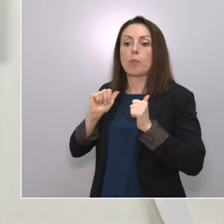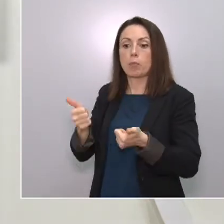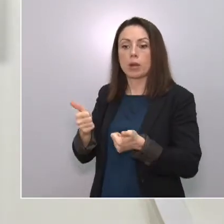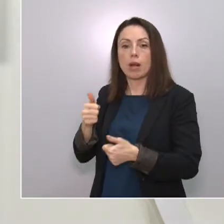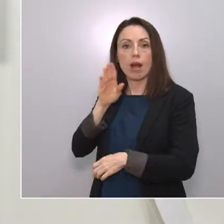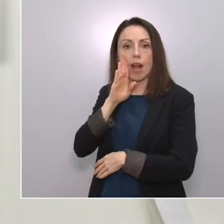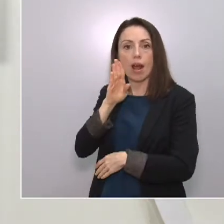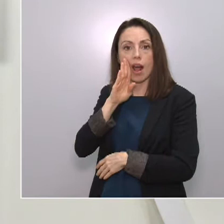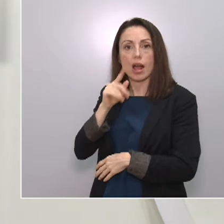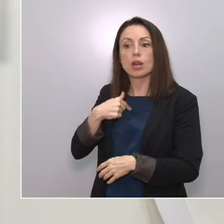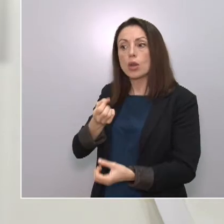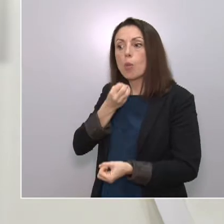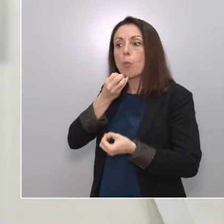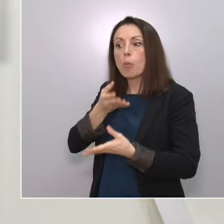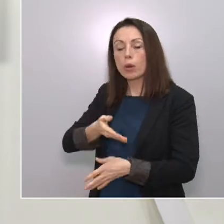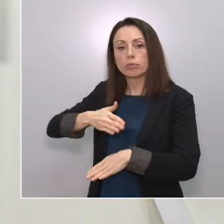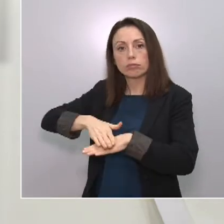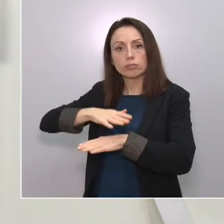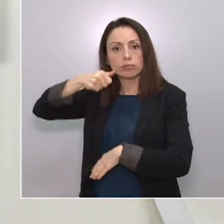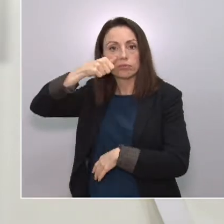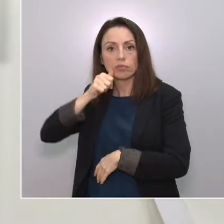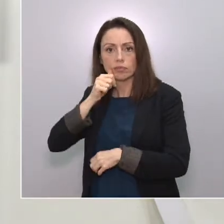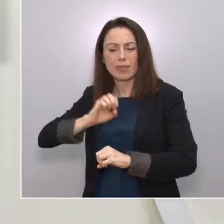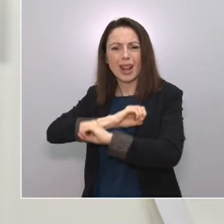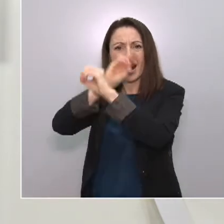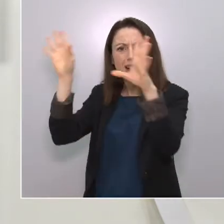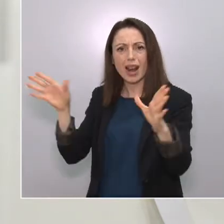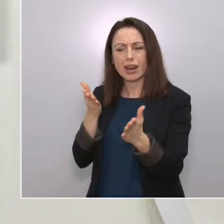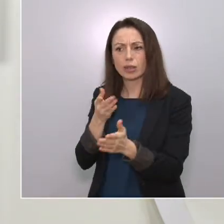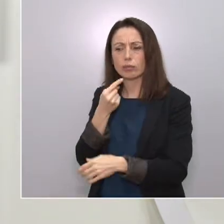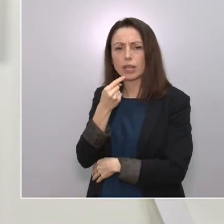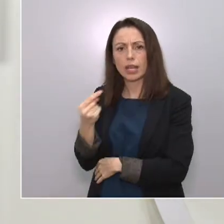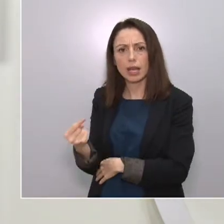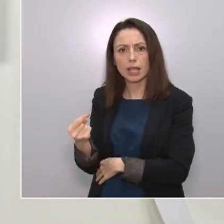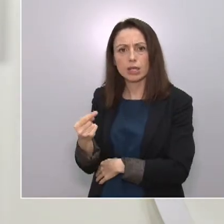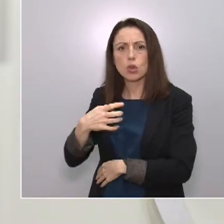se lo he expresado al presidente del Gobierno hoy con toda claridad. No son